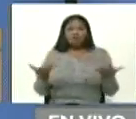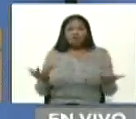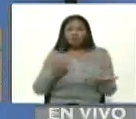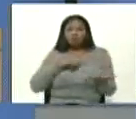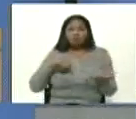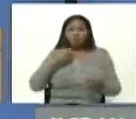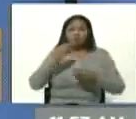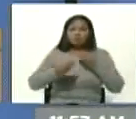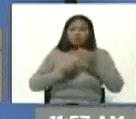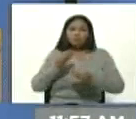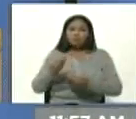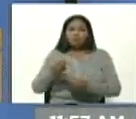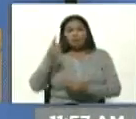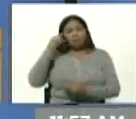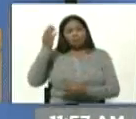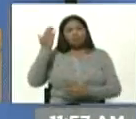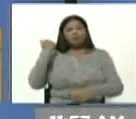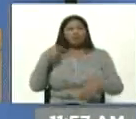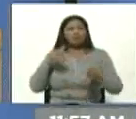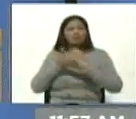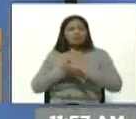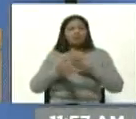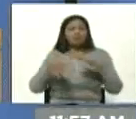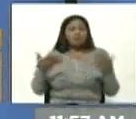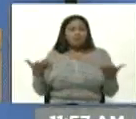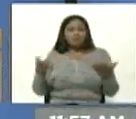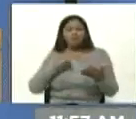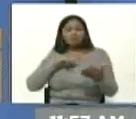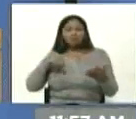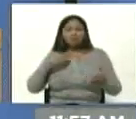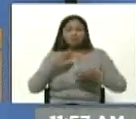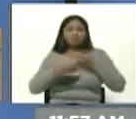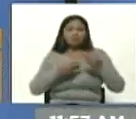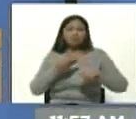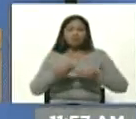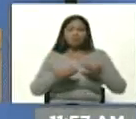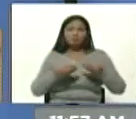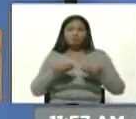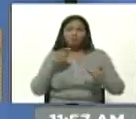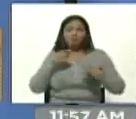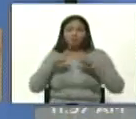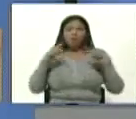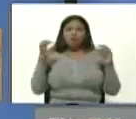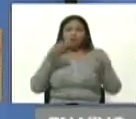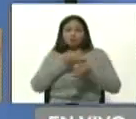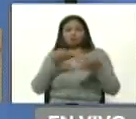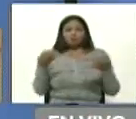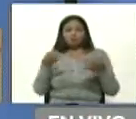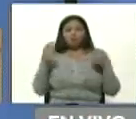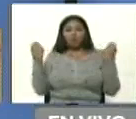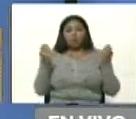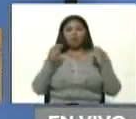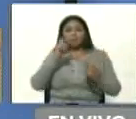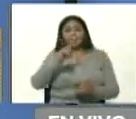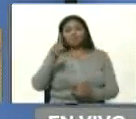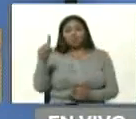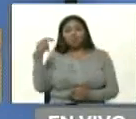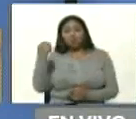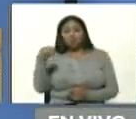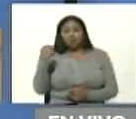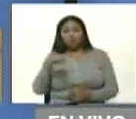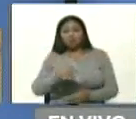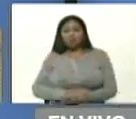hicimos en el día de ayer, así nos augura pues un rotundo éxito en la jornada del 21 de